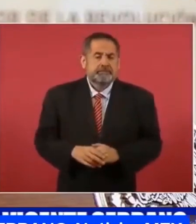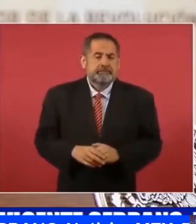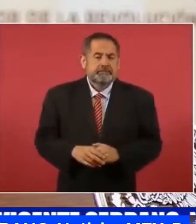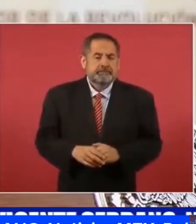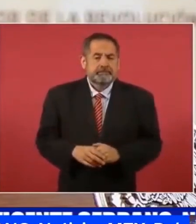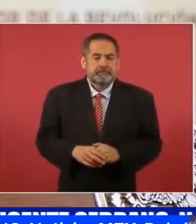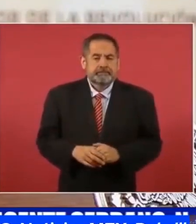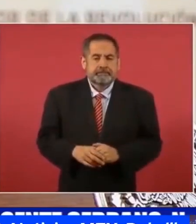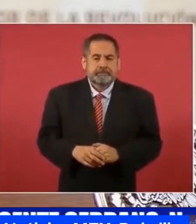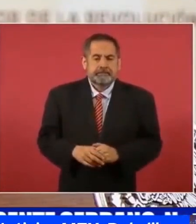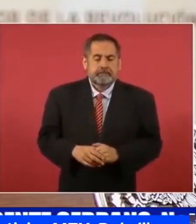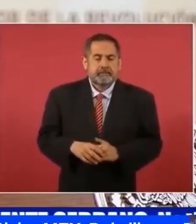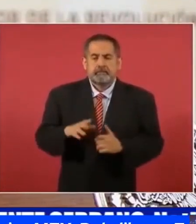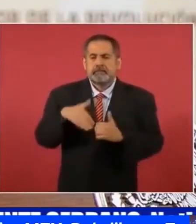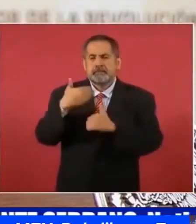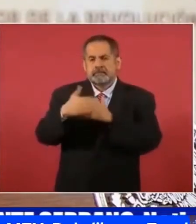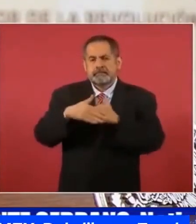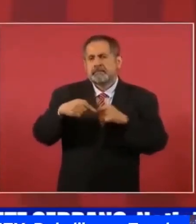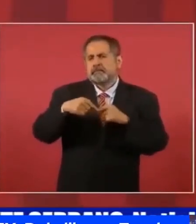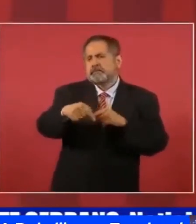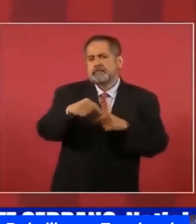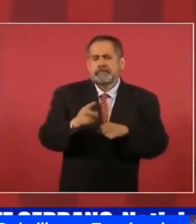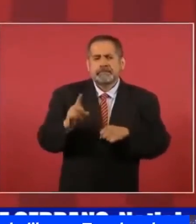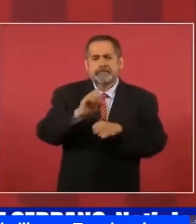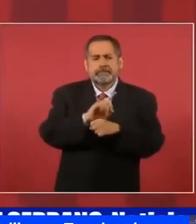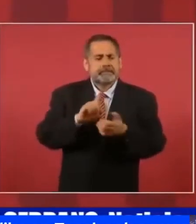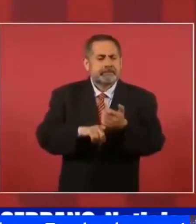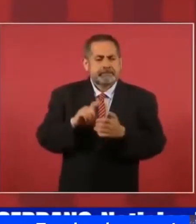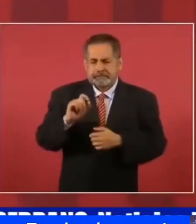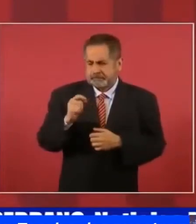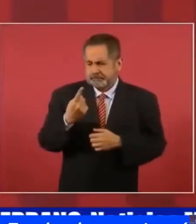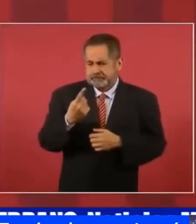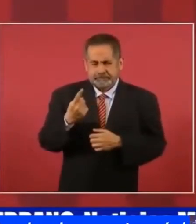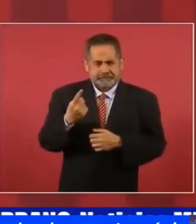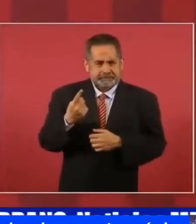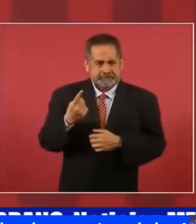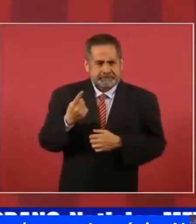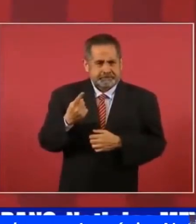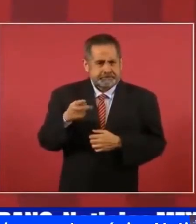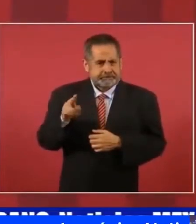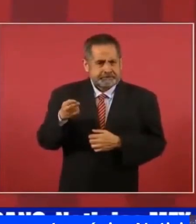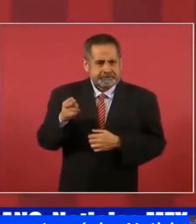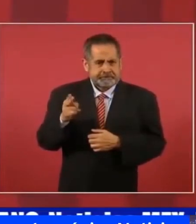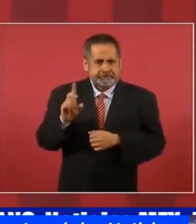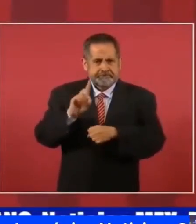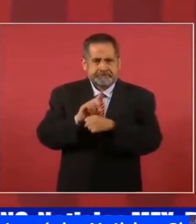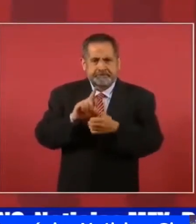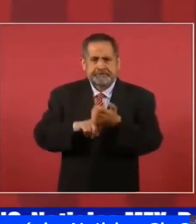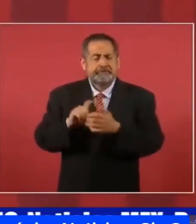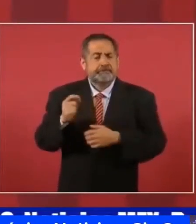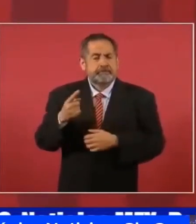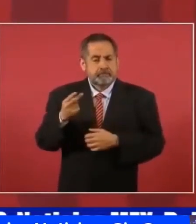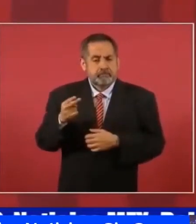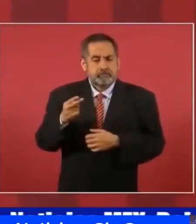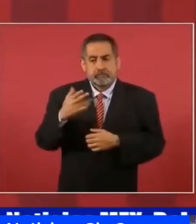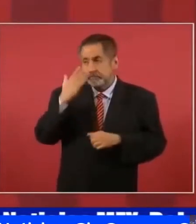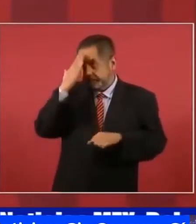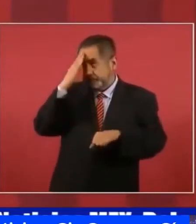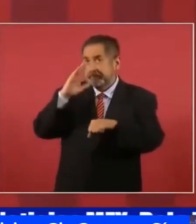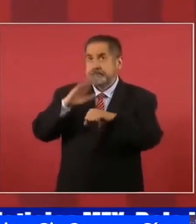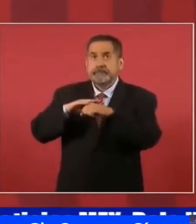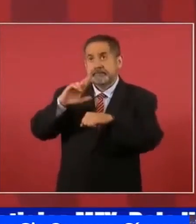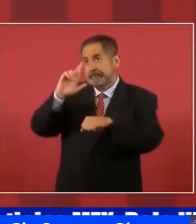Vamos ahora a tener un acto el 21 de noviembre, porque se